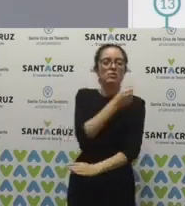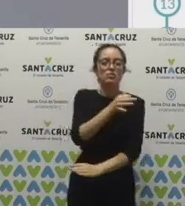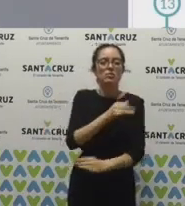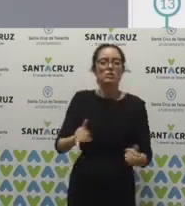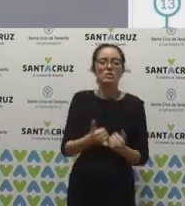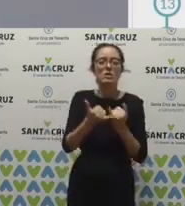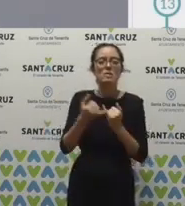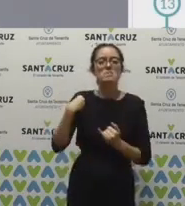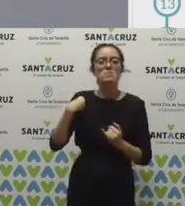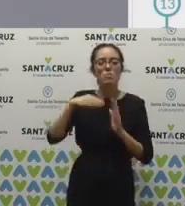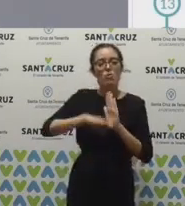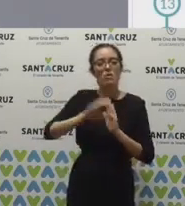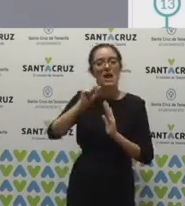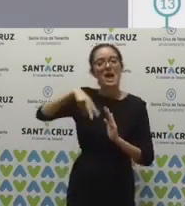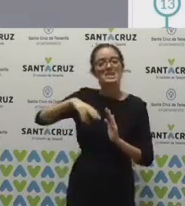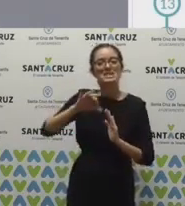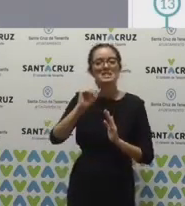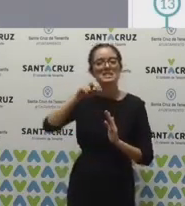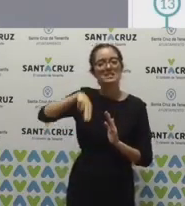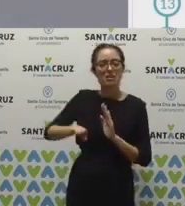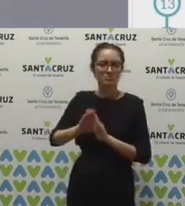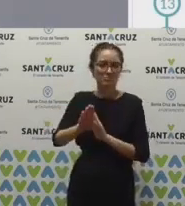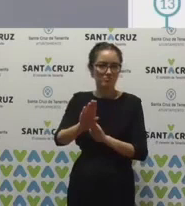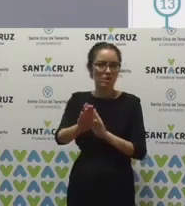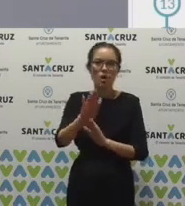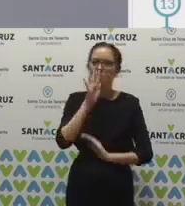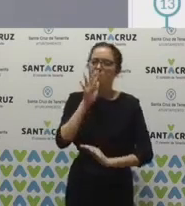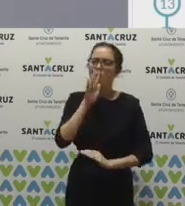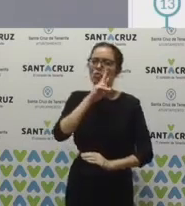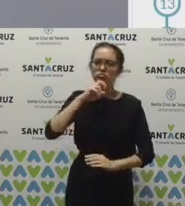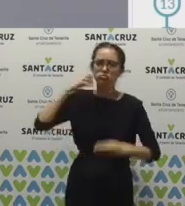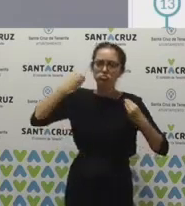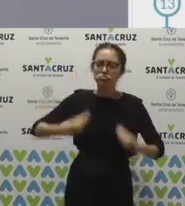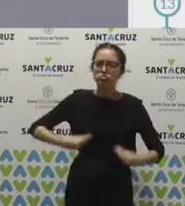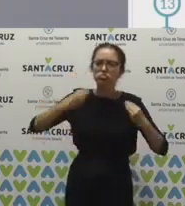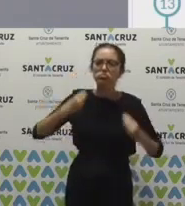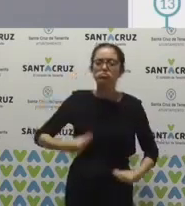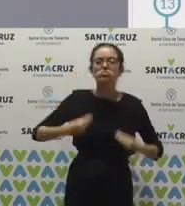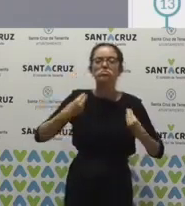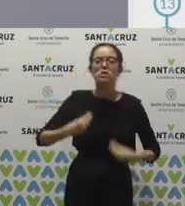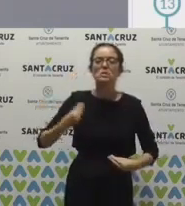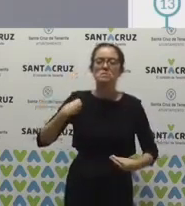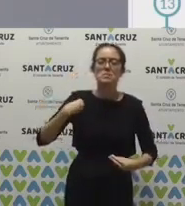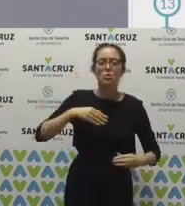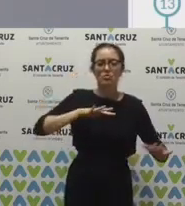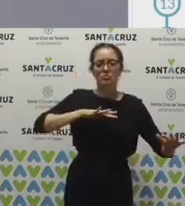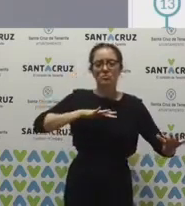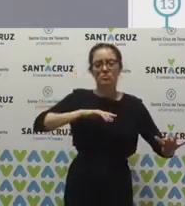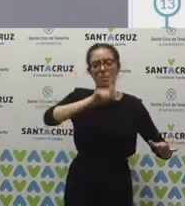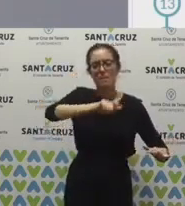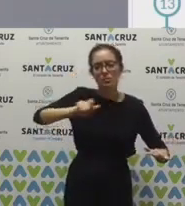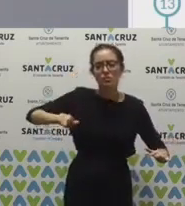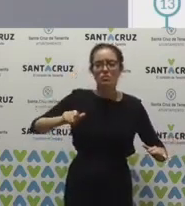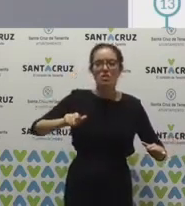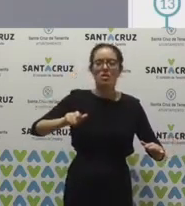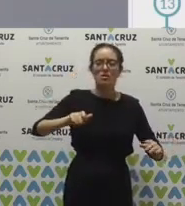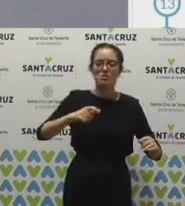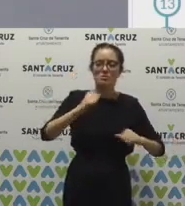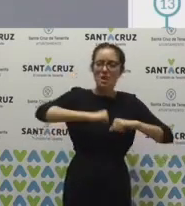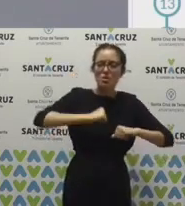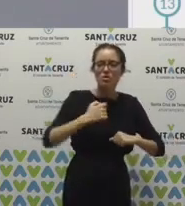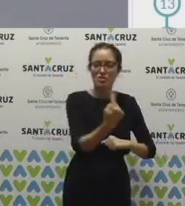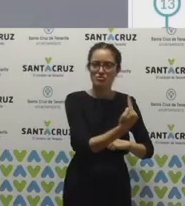programa ansina por su extraordinaria valía para paliar la soledad a través del envejecimiento activo y la dinamización socio-cultural